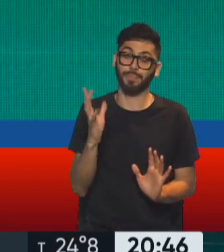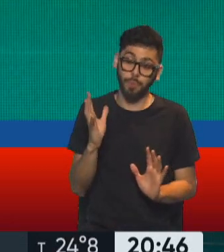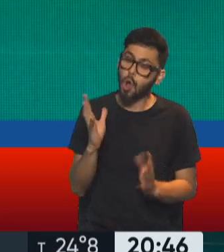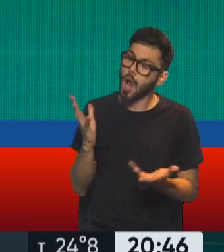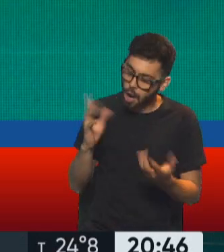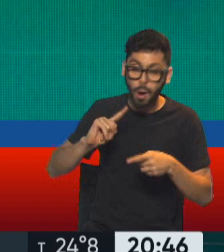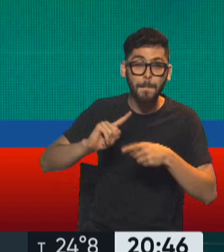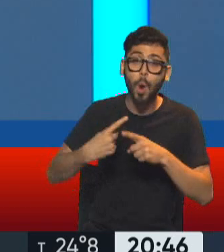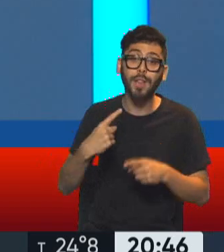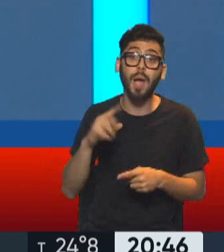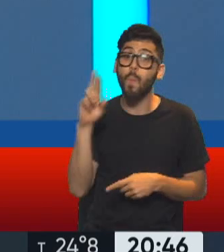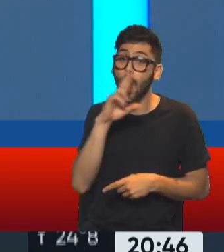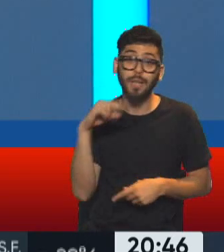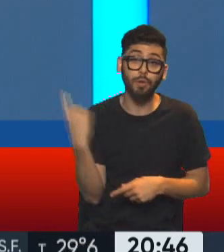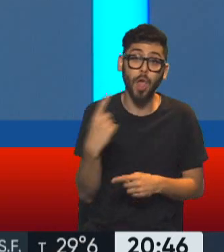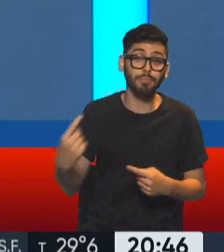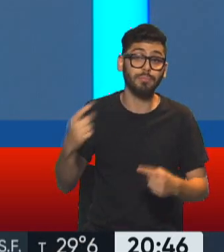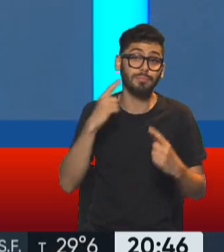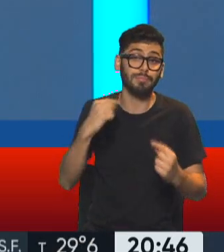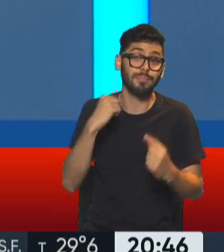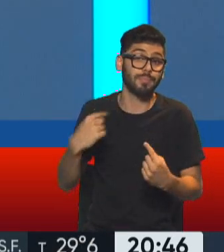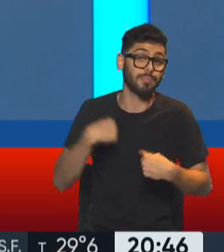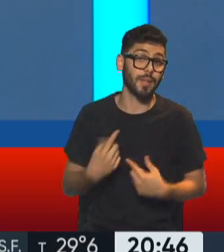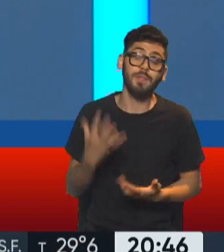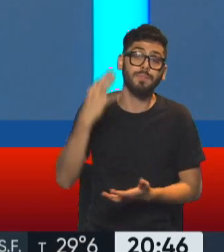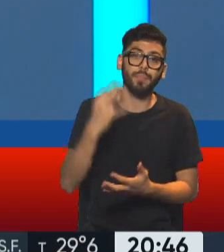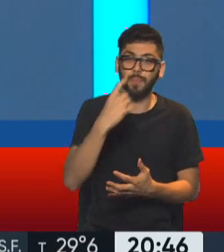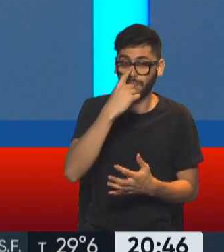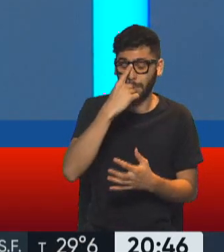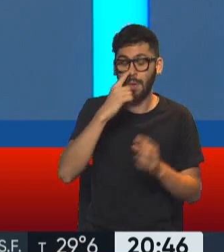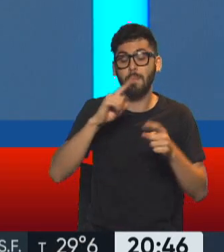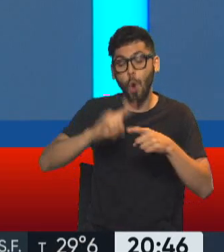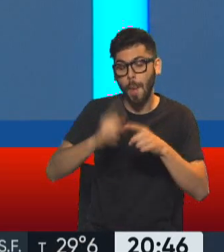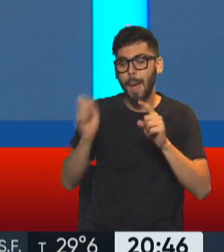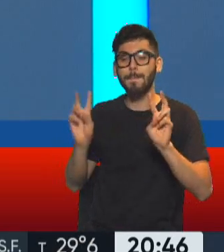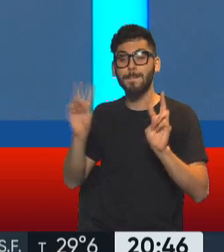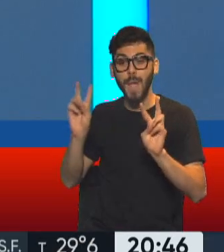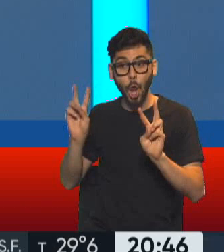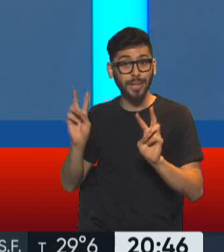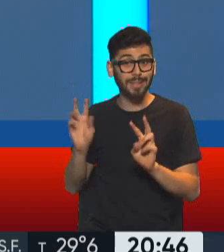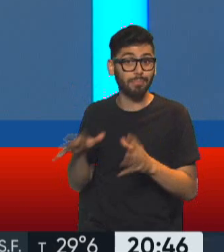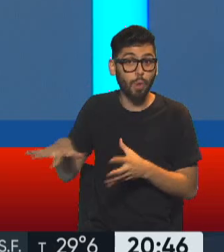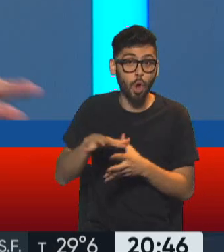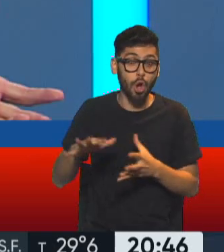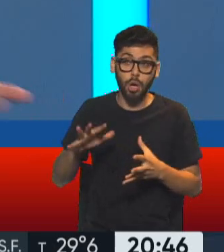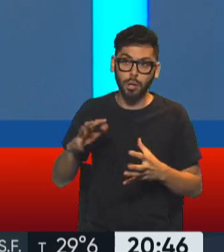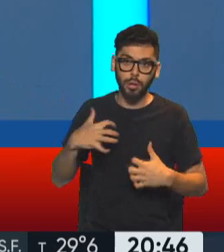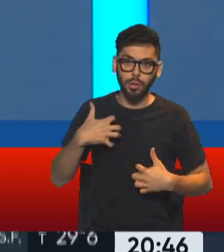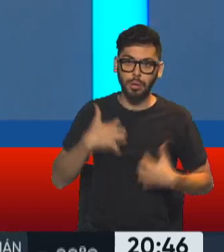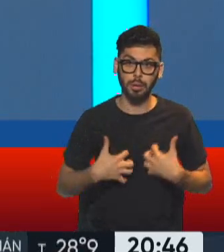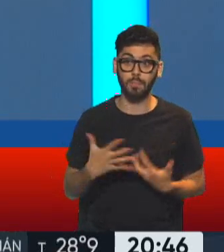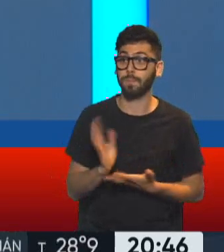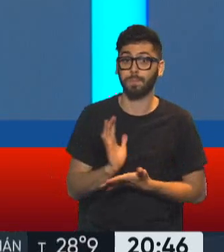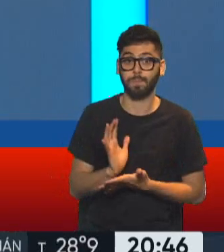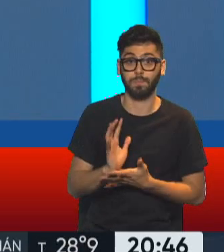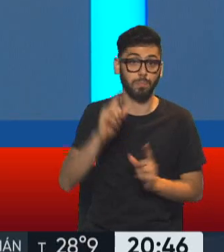en la misma forma. En la política, fundamentalmente, y en el campo, digamos, del peronismo, irrita de una manera feroz. Porque claramente nadie va a